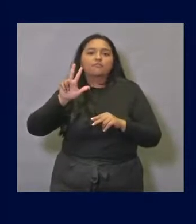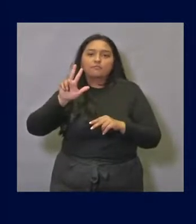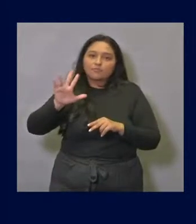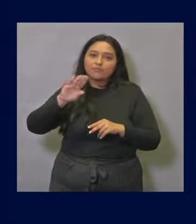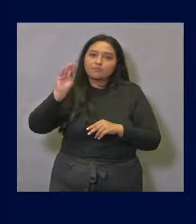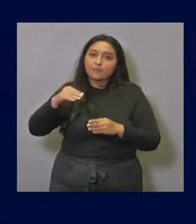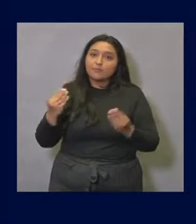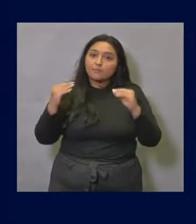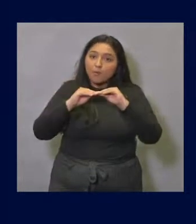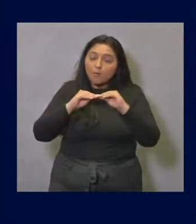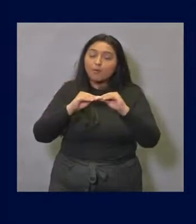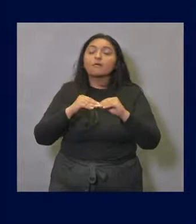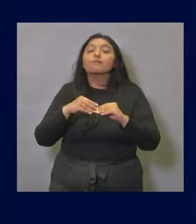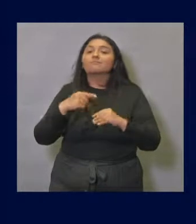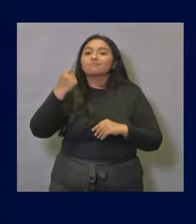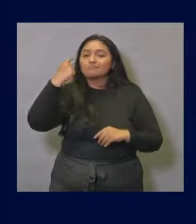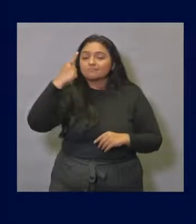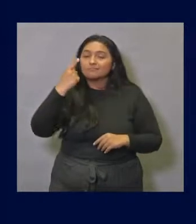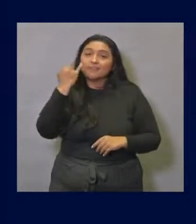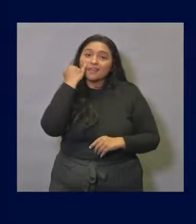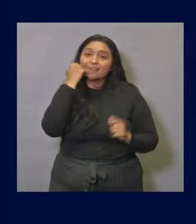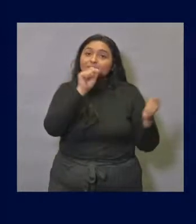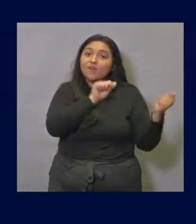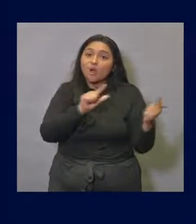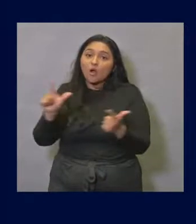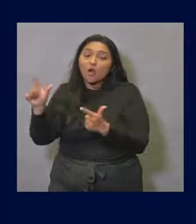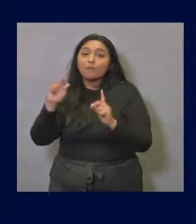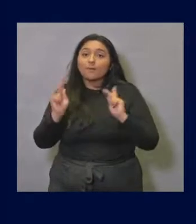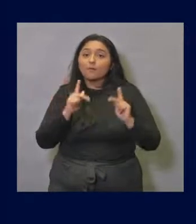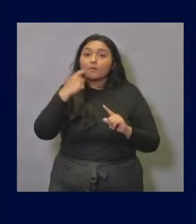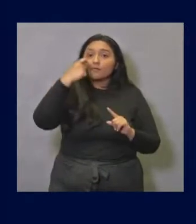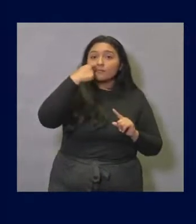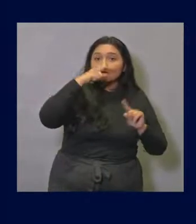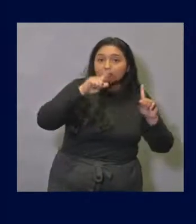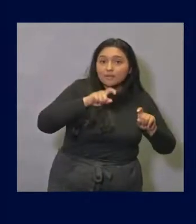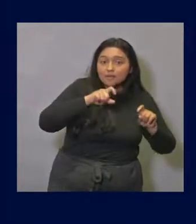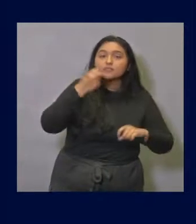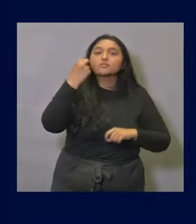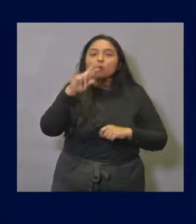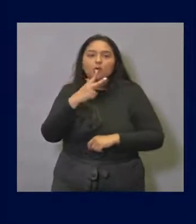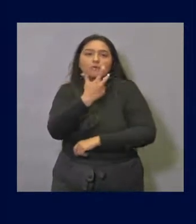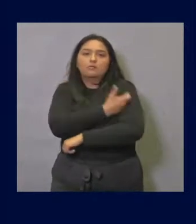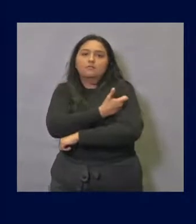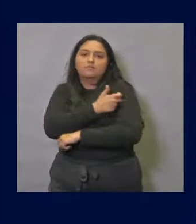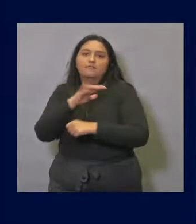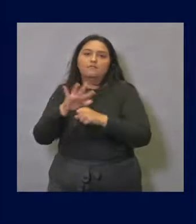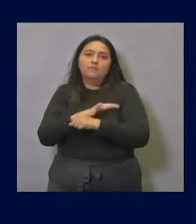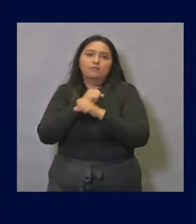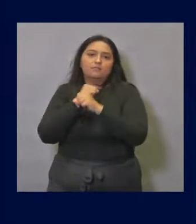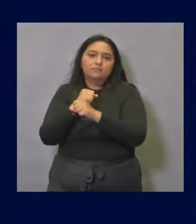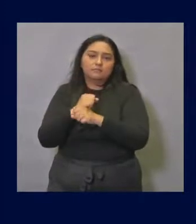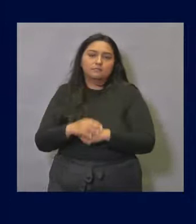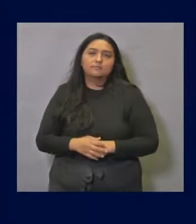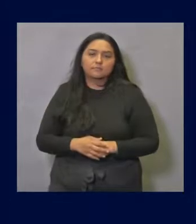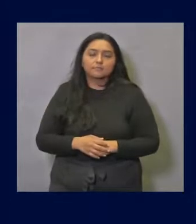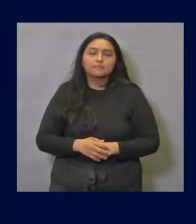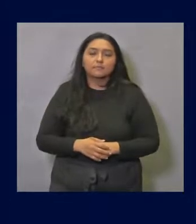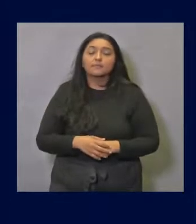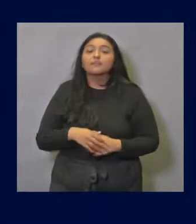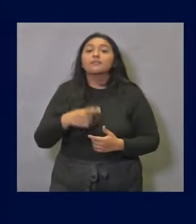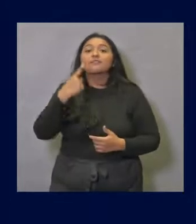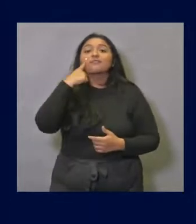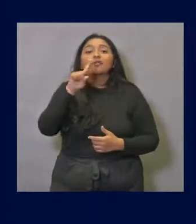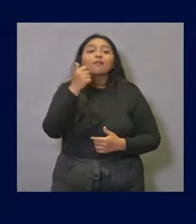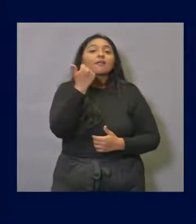los invitados se han hecho la prueba o están vacunados. Para lugares con capacidad para más de